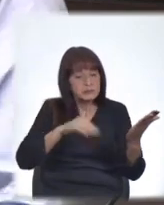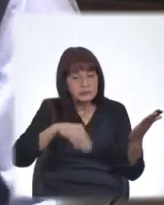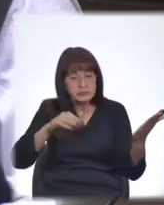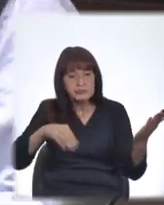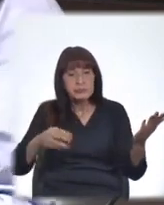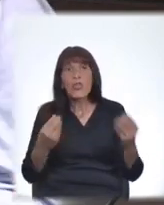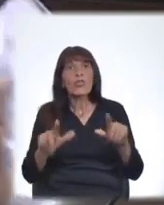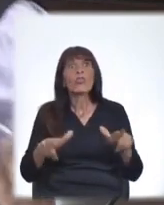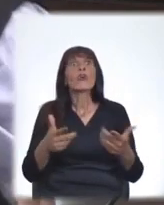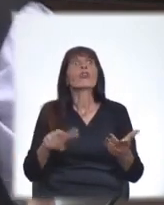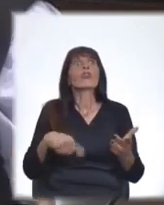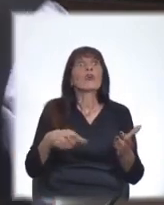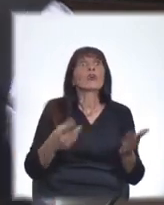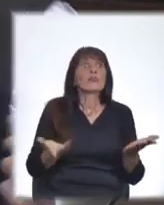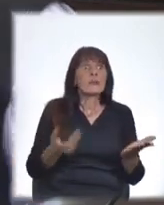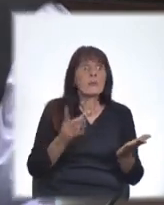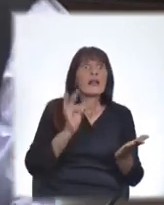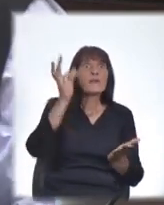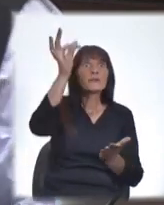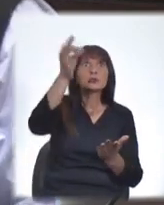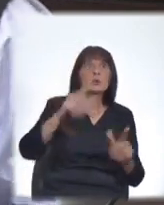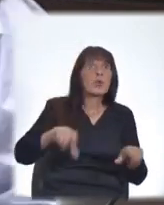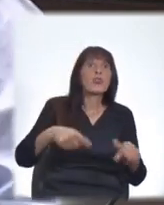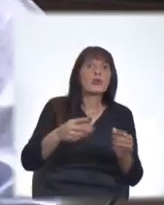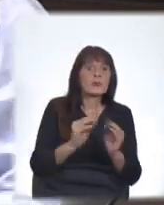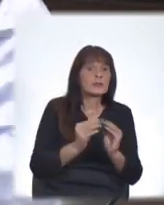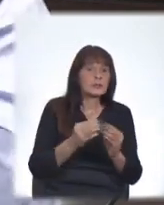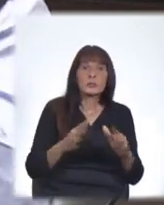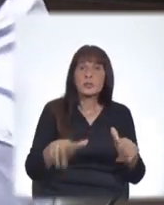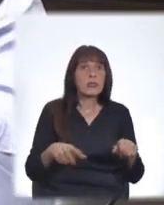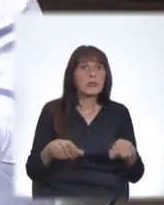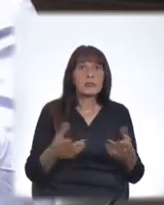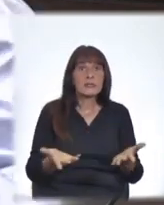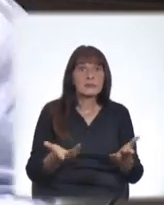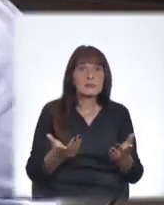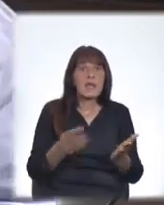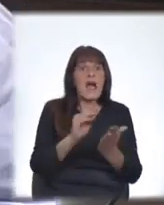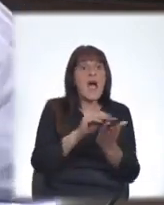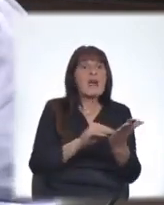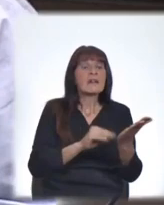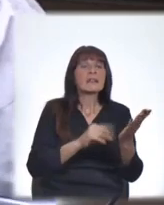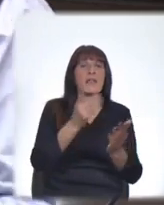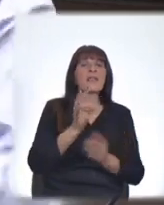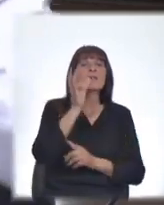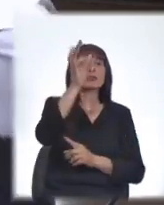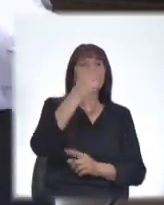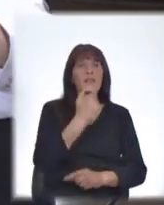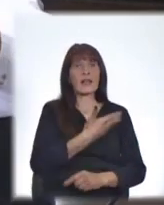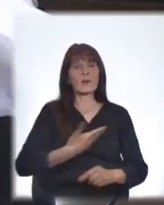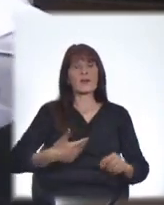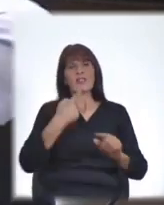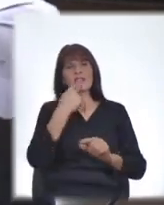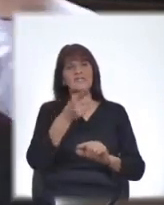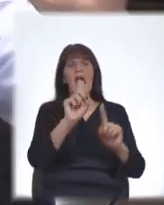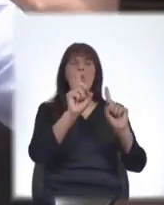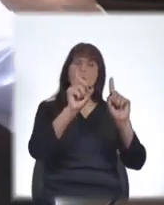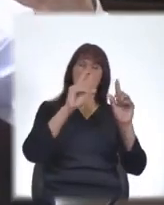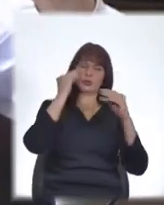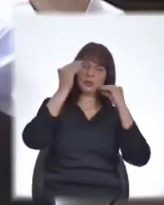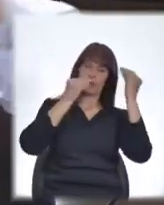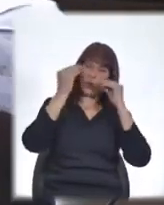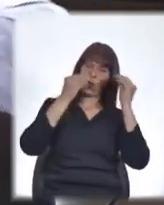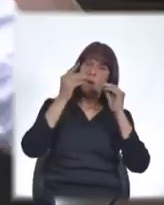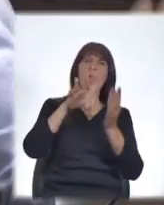muchos debates, pero ¿dónde está la agenda de futuro en este presupuesto? La agenda de futuro del gobierno parece ser, no se preocupen, el